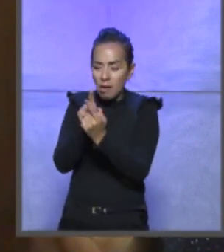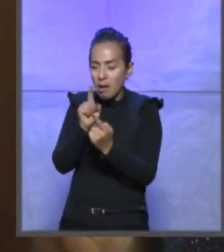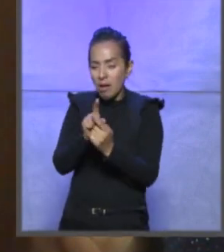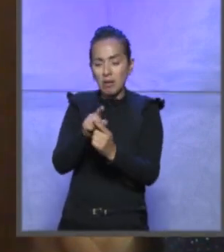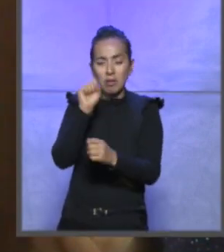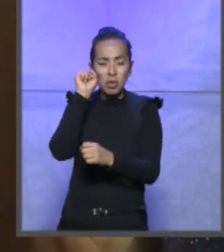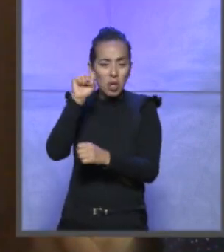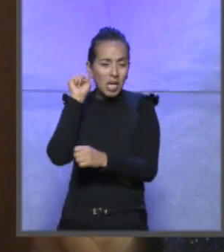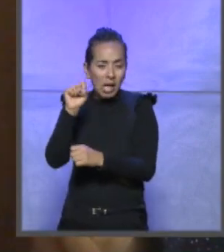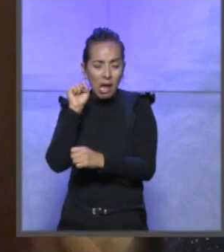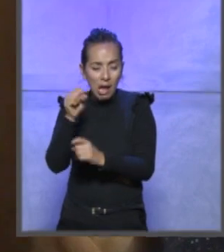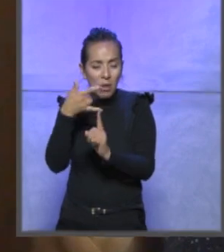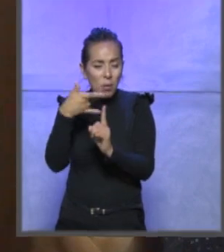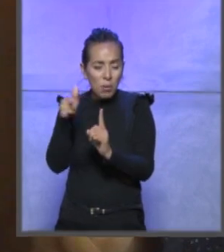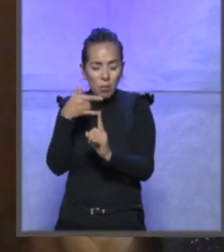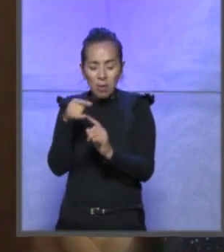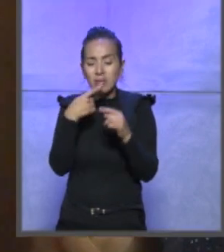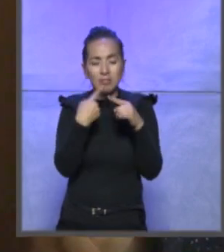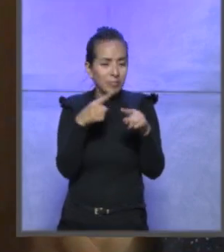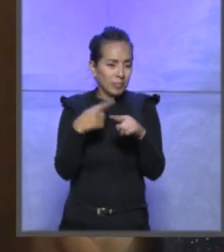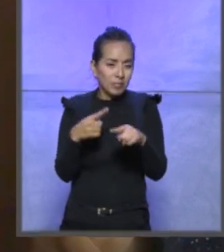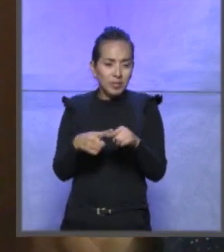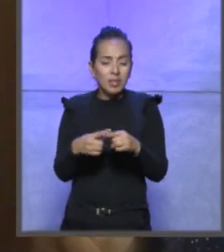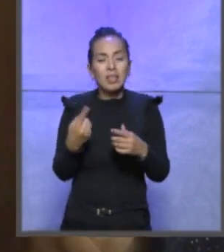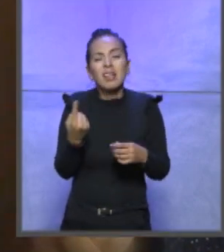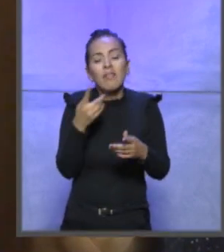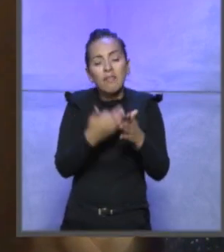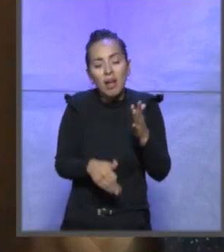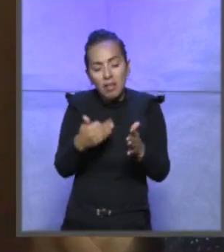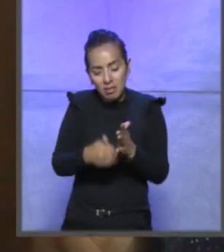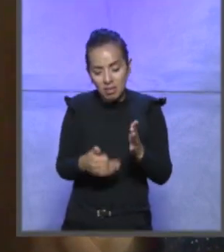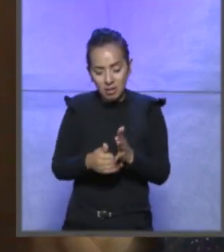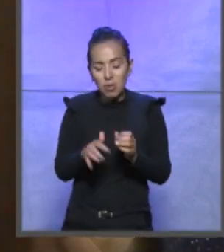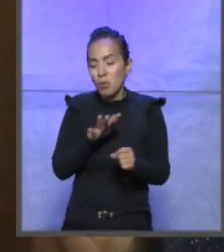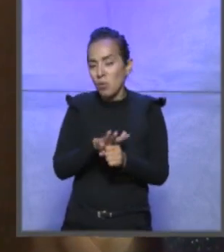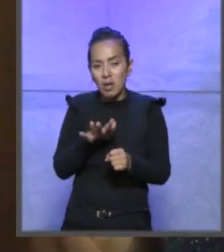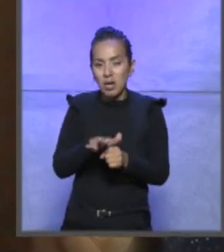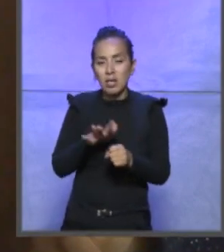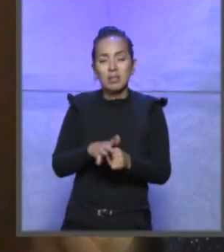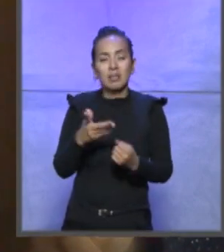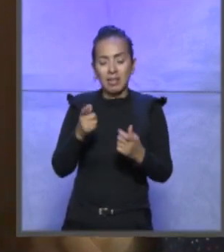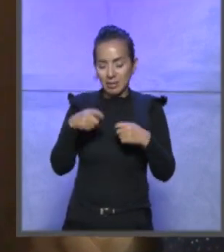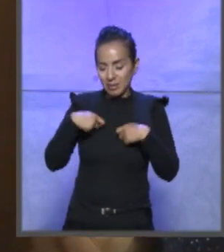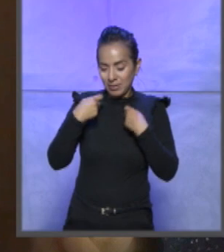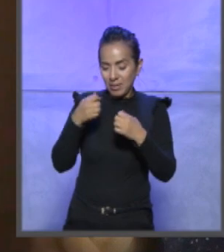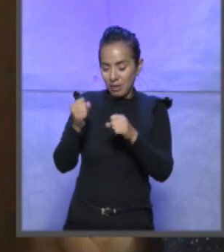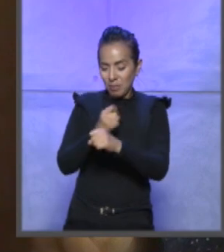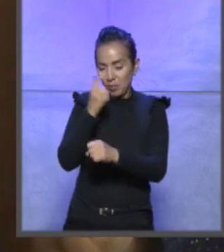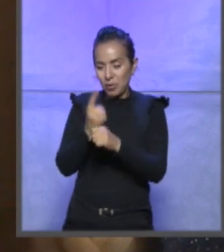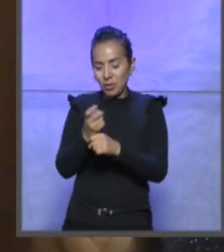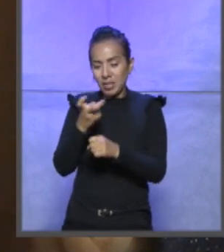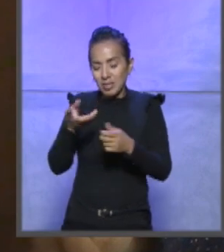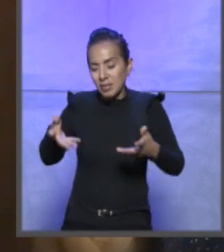diversos grados, ¿no? Porque desde pequeño se puede tener estas iniciativas. ¿Qué es lo que falta? Que pueda darse esa